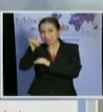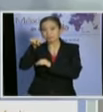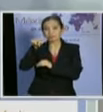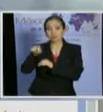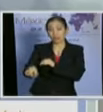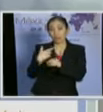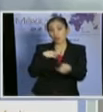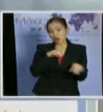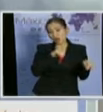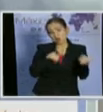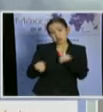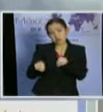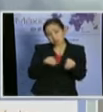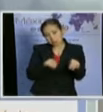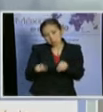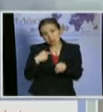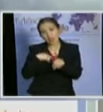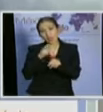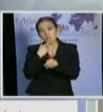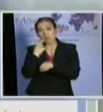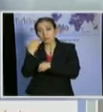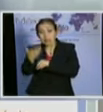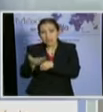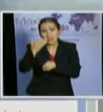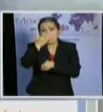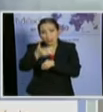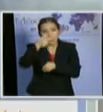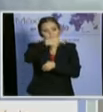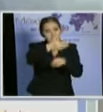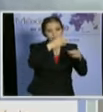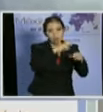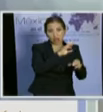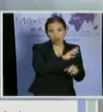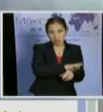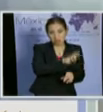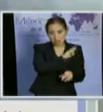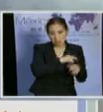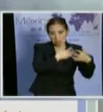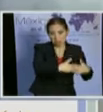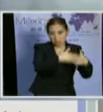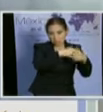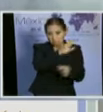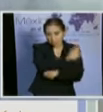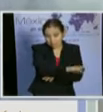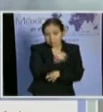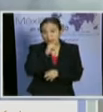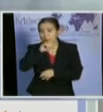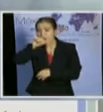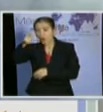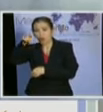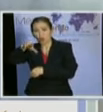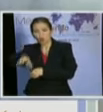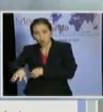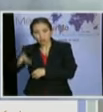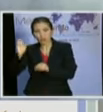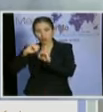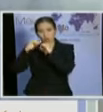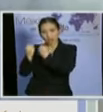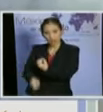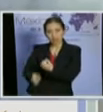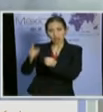de movilizaciones interesantes, de demandas tanto al sector privado como a otro tipo de